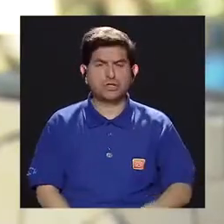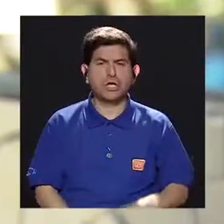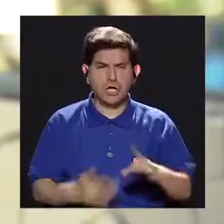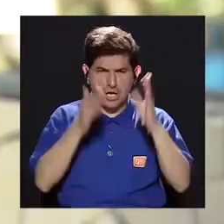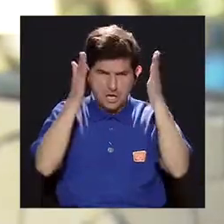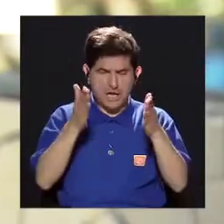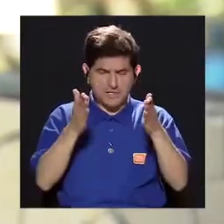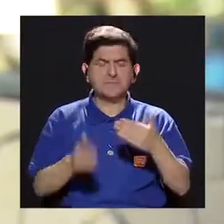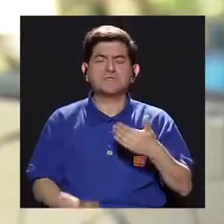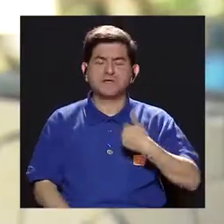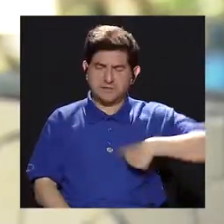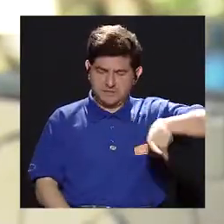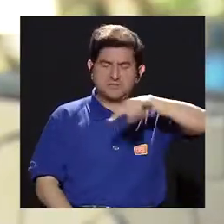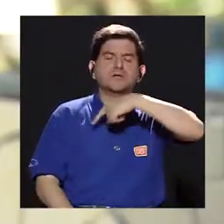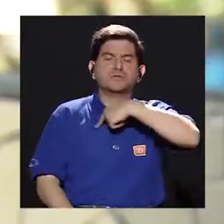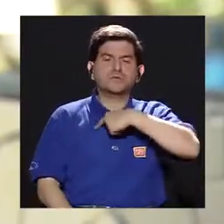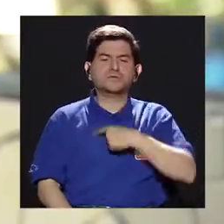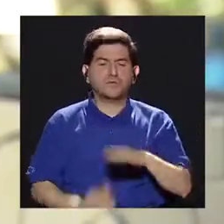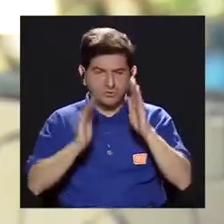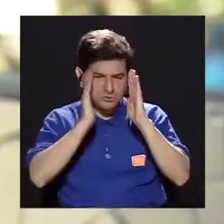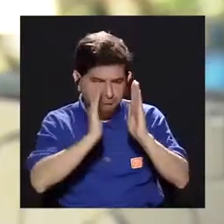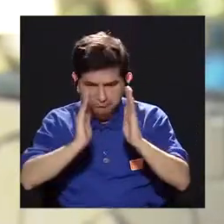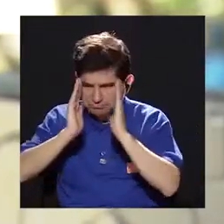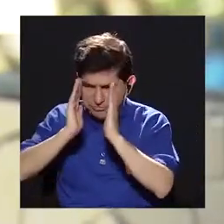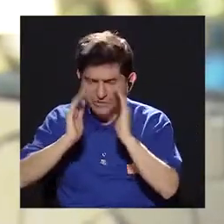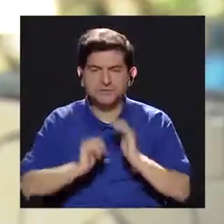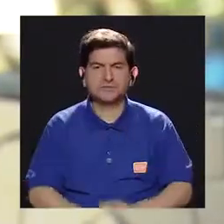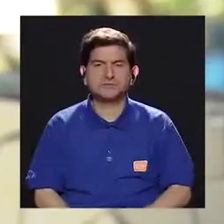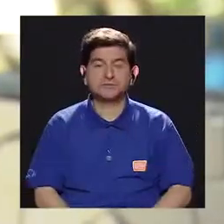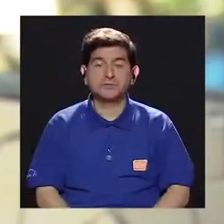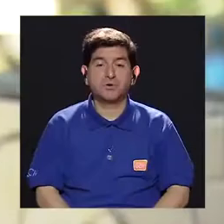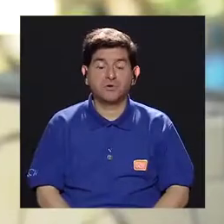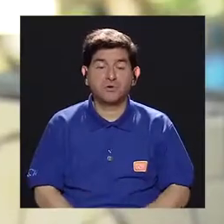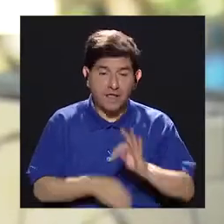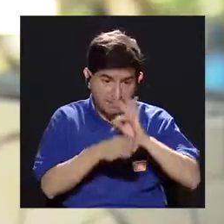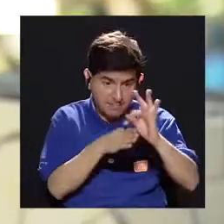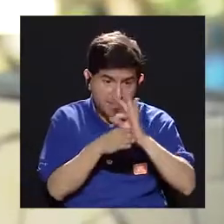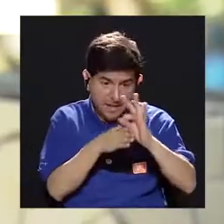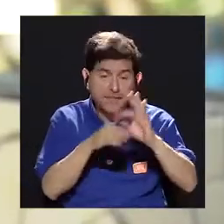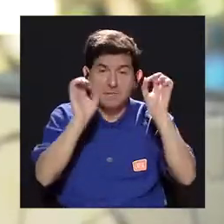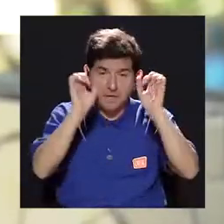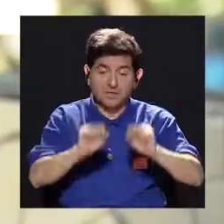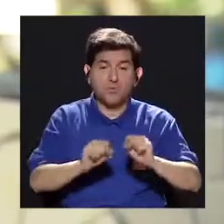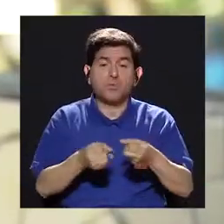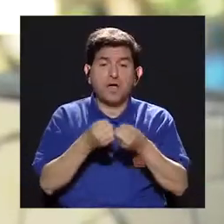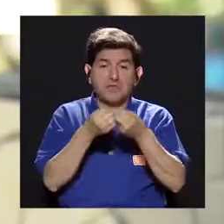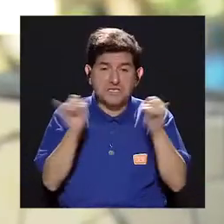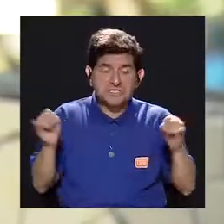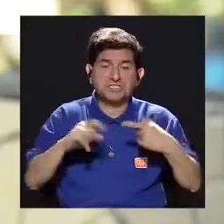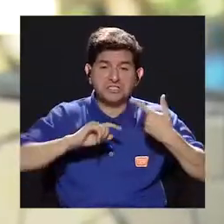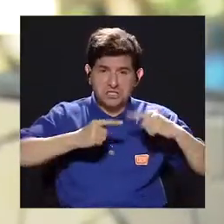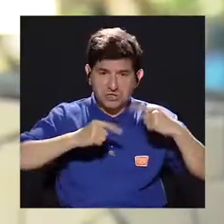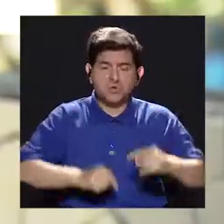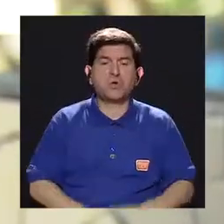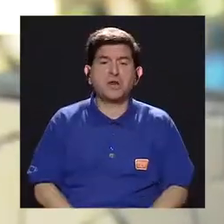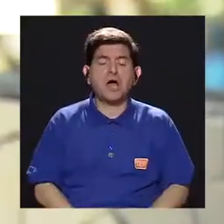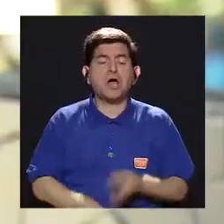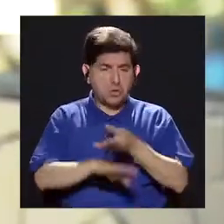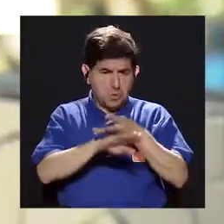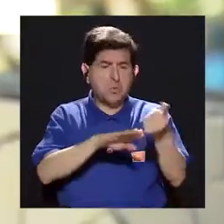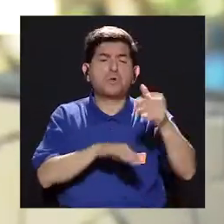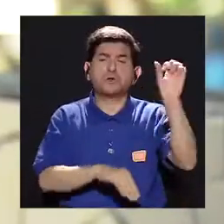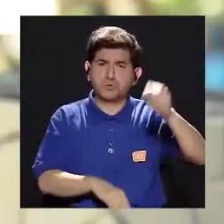los podólogos somos especialistas en eso y les vamos a dar tratamiento, pueden estar sin el dolor, pueden curarse de